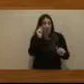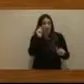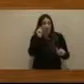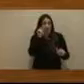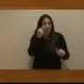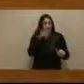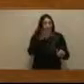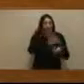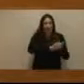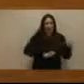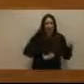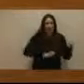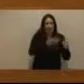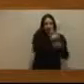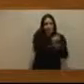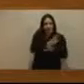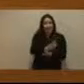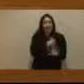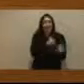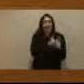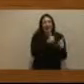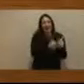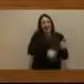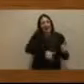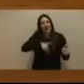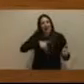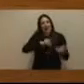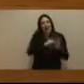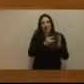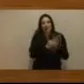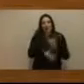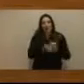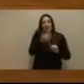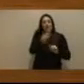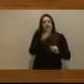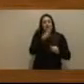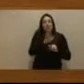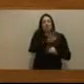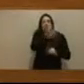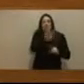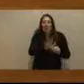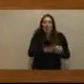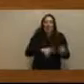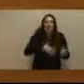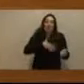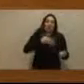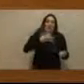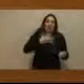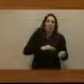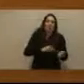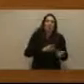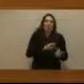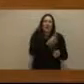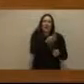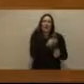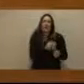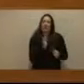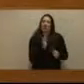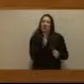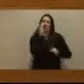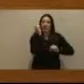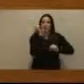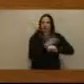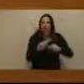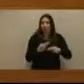sucesivos informes presentados a la Secretaría General Técnica y dado que se considera que ha podido producirse un menoscabo resultado dañoso para los fondos públicos